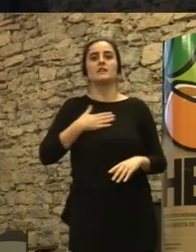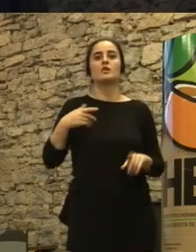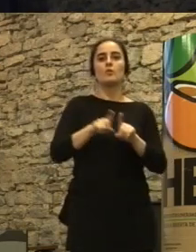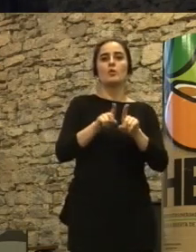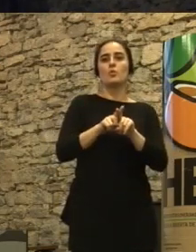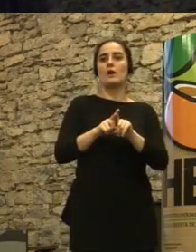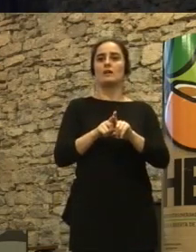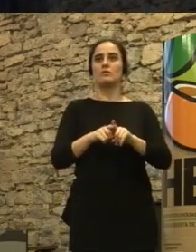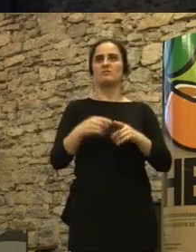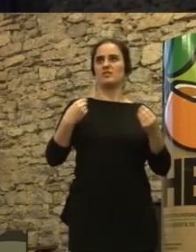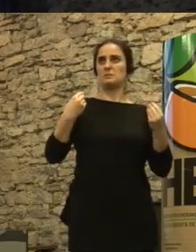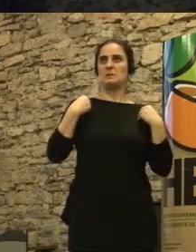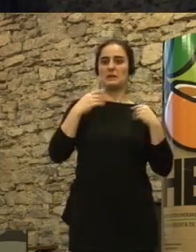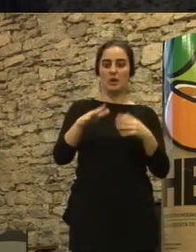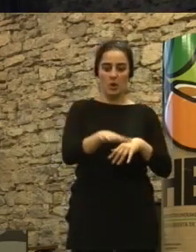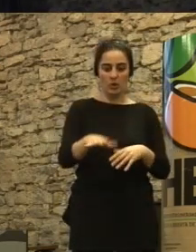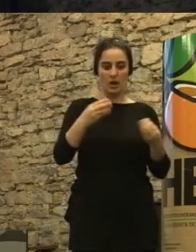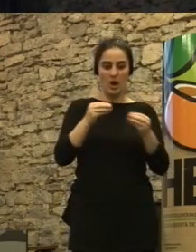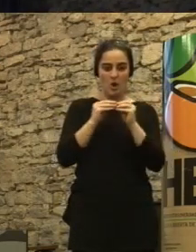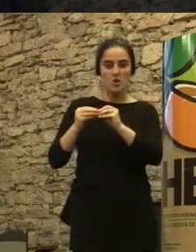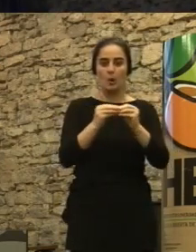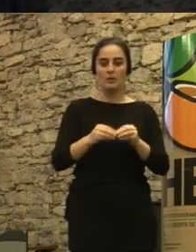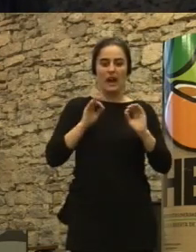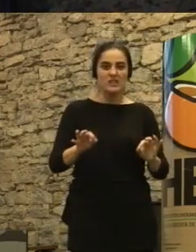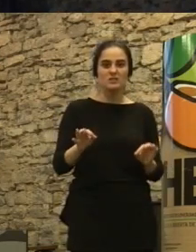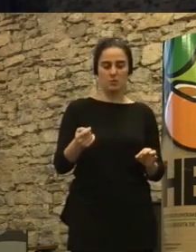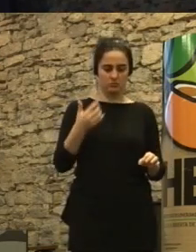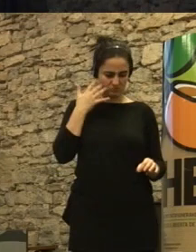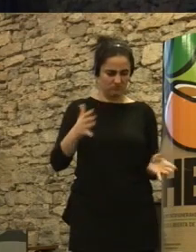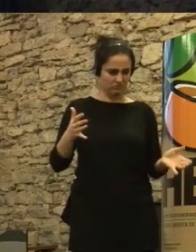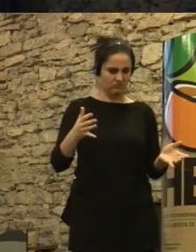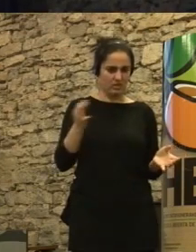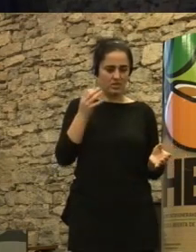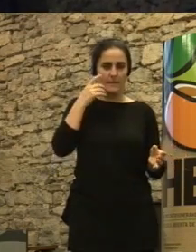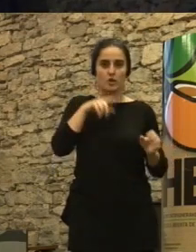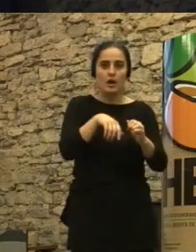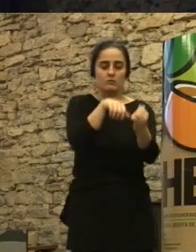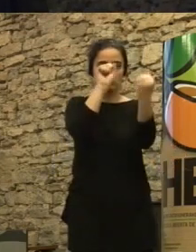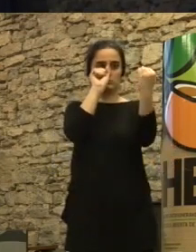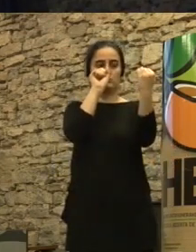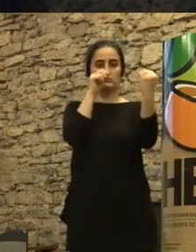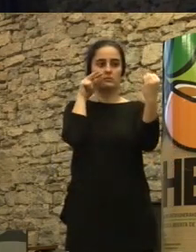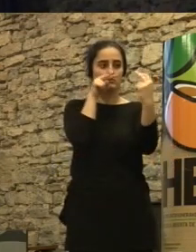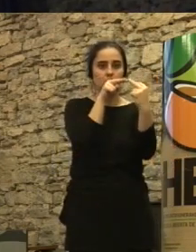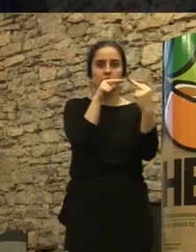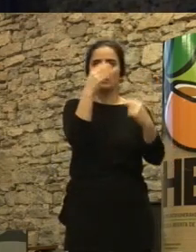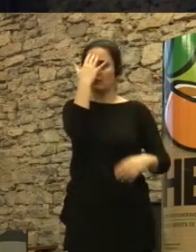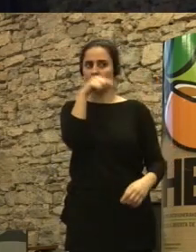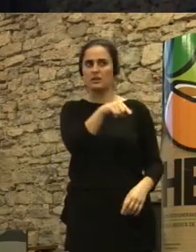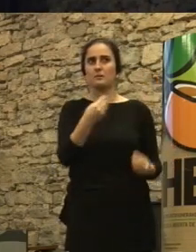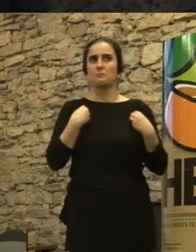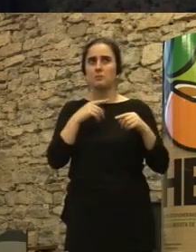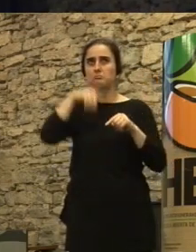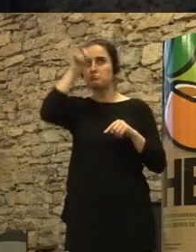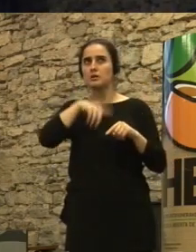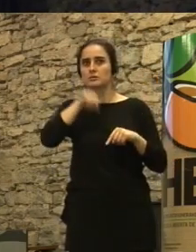con tu forma de habitar ese espacio común, uh-huh. que levantes la cara y mires al que te cruzas, que intentes recordar si esa persona vive en tu edificio